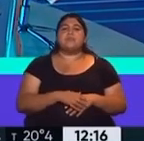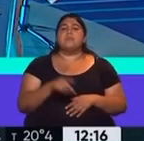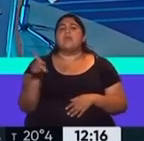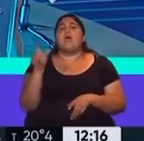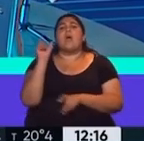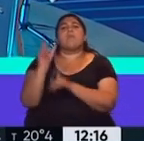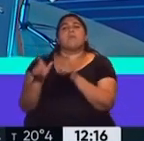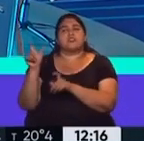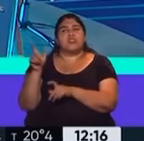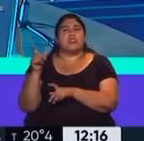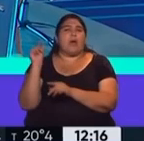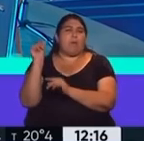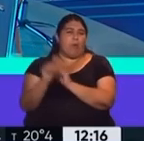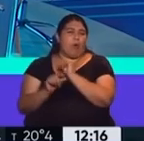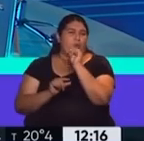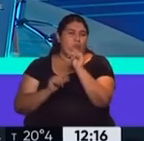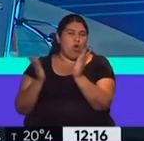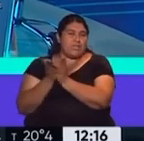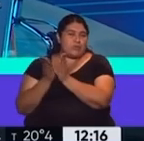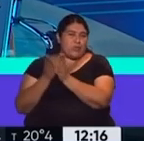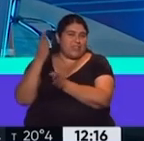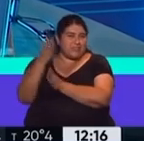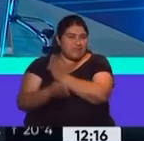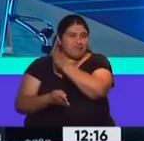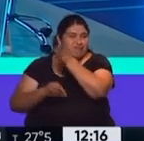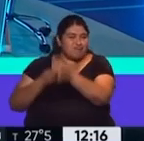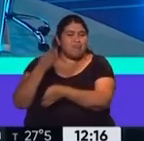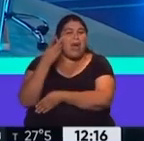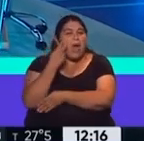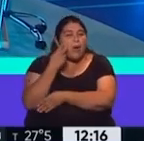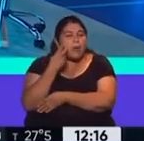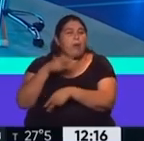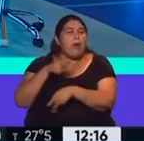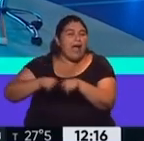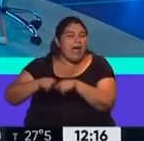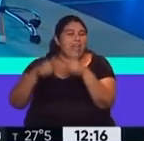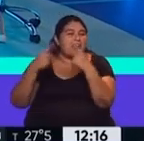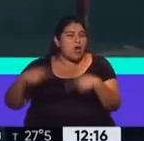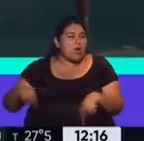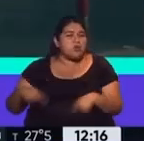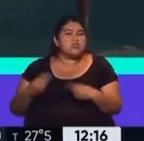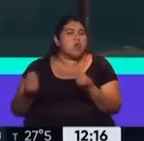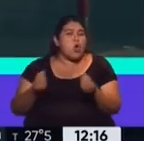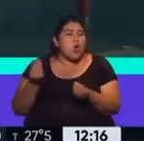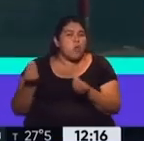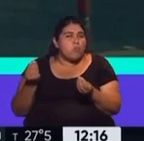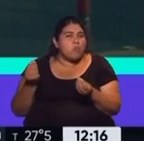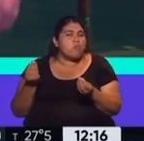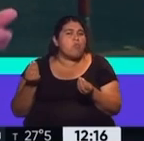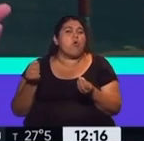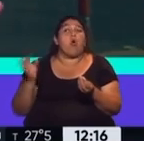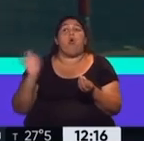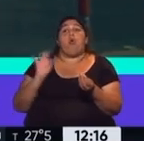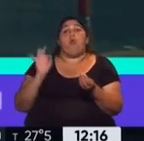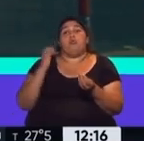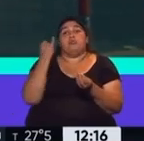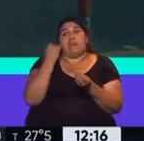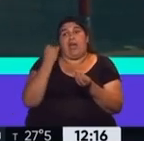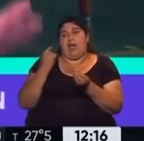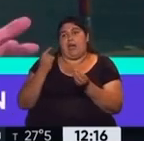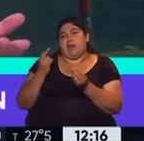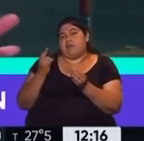aquellos que se van acercando a la facultad tal vez para averiguar algunas cuestiones porque están comenzando una carrera o aquellos que ya están en una carrera